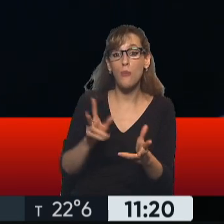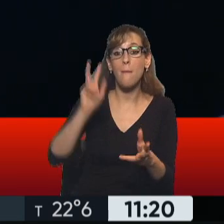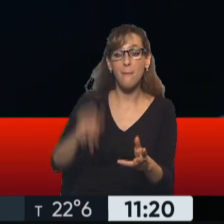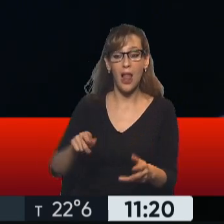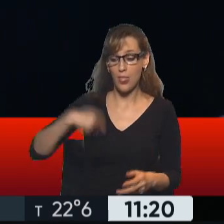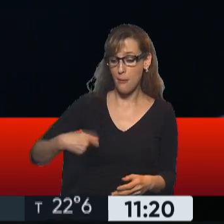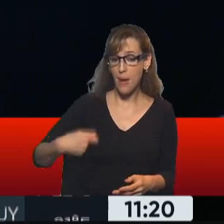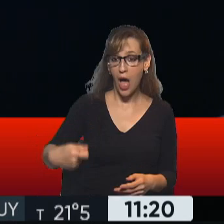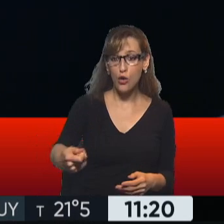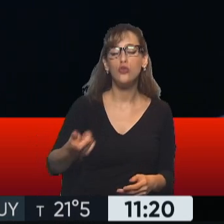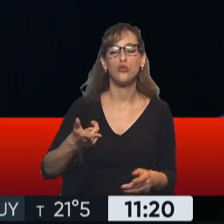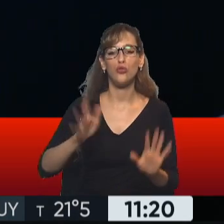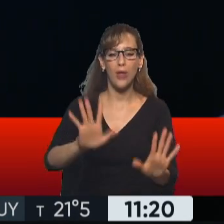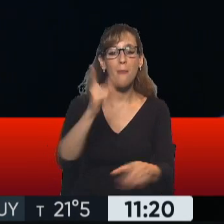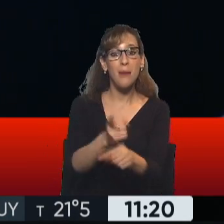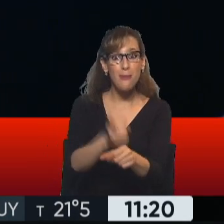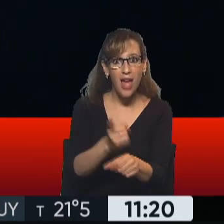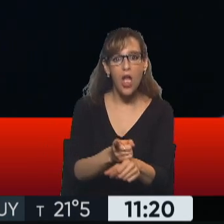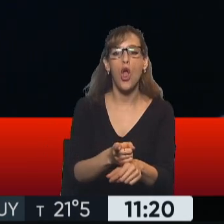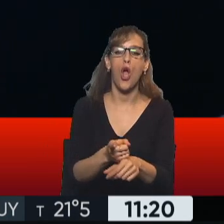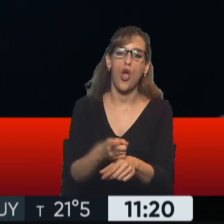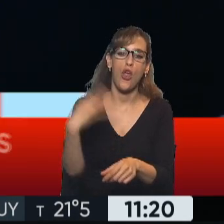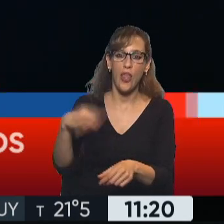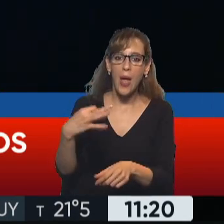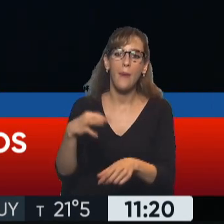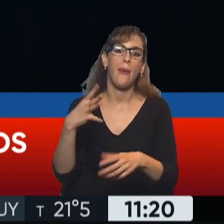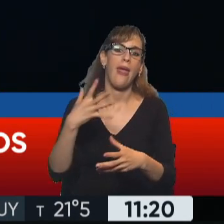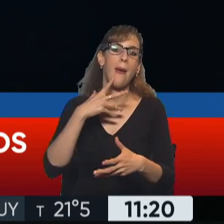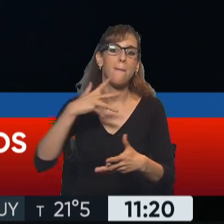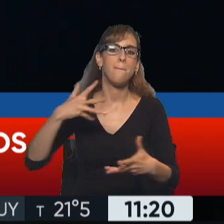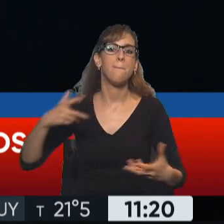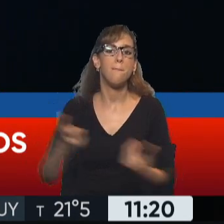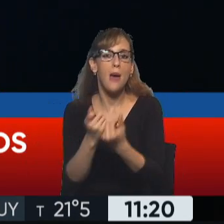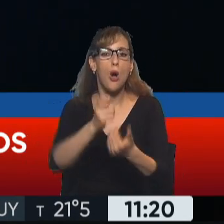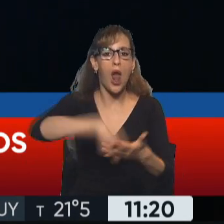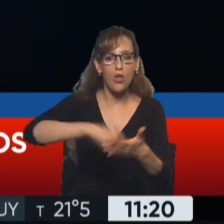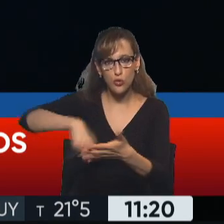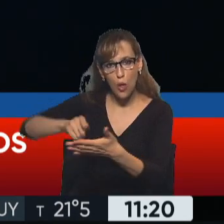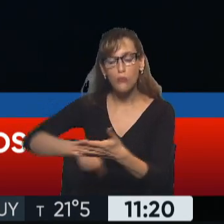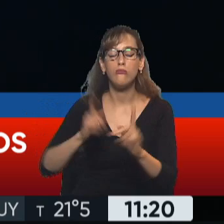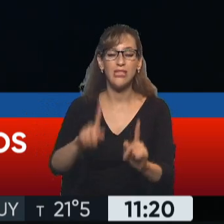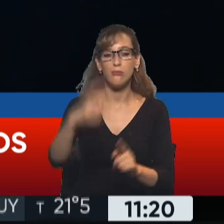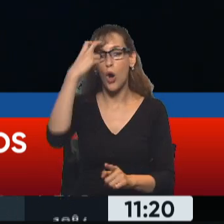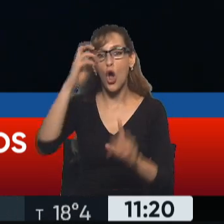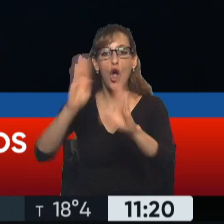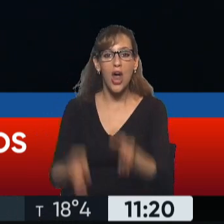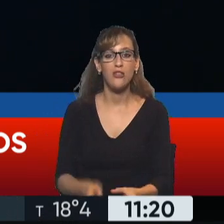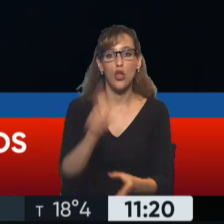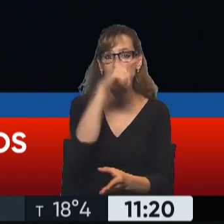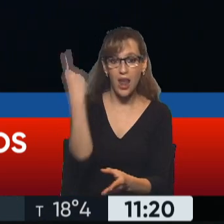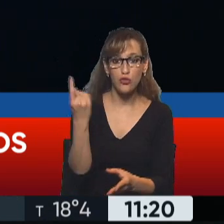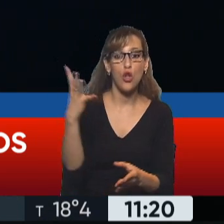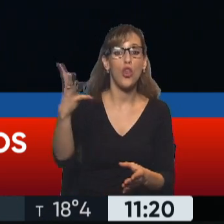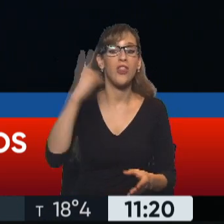quedar definido cuando se sancionen los memorandos y después queden aprobados tanto por el Congreso de la Nación como por el